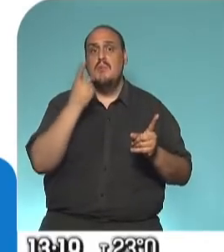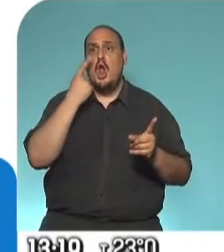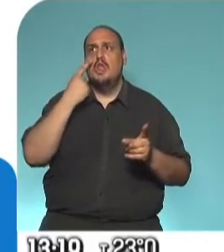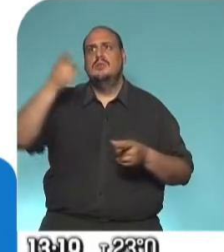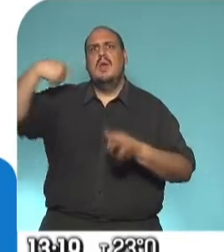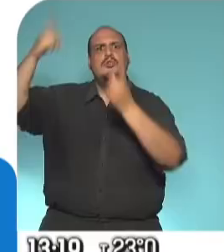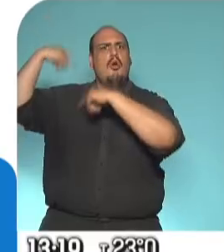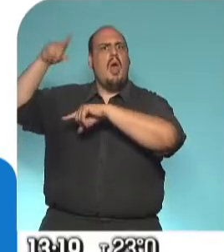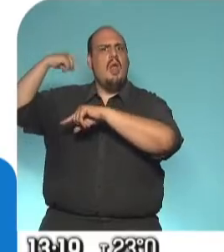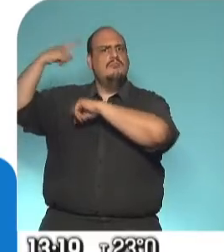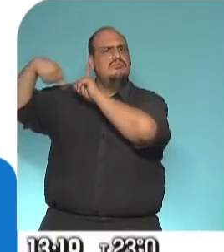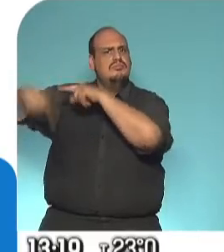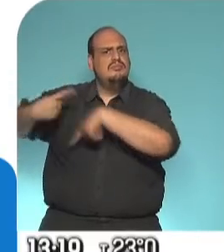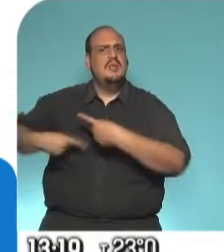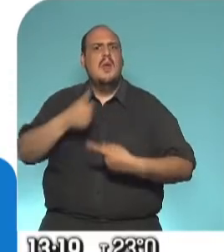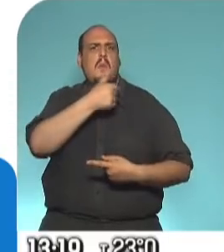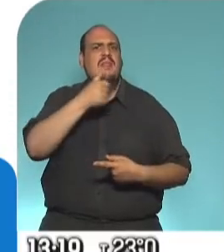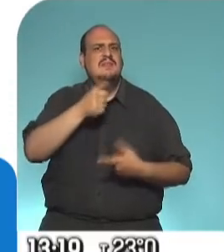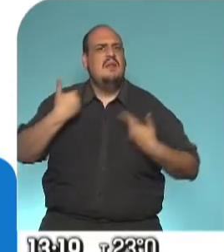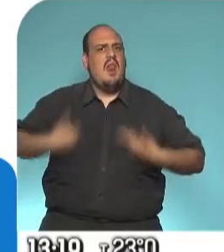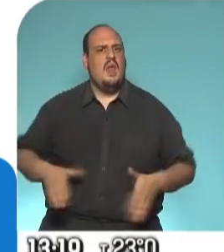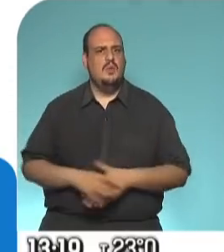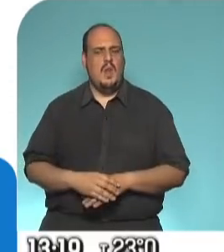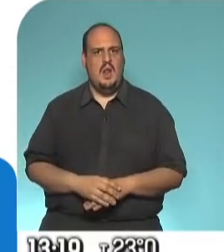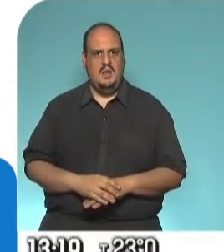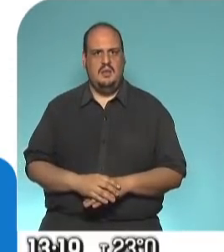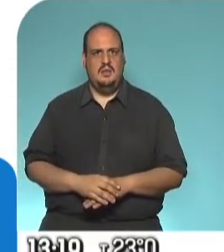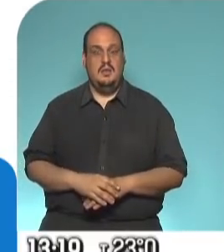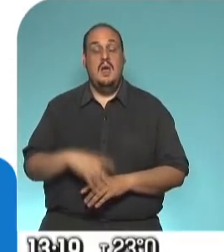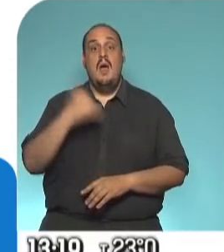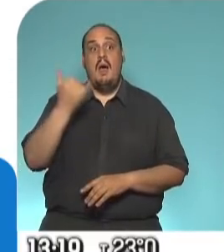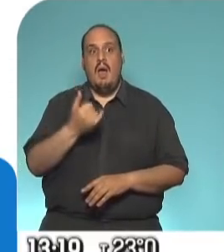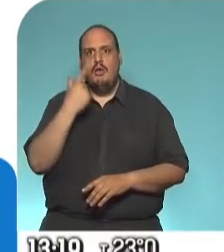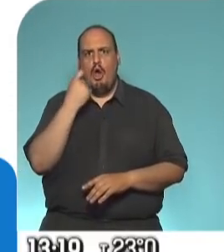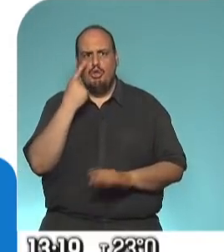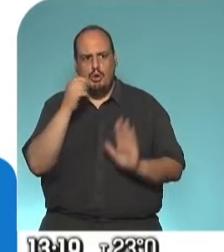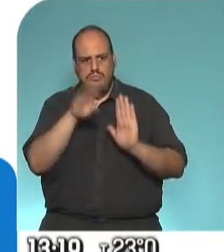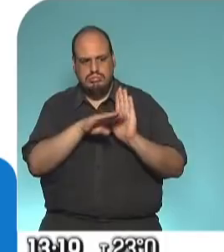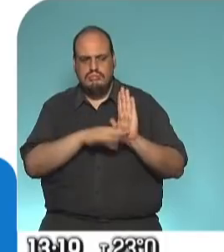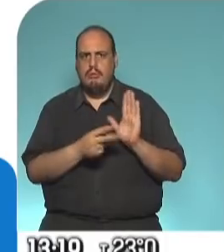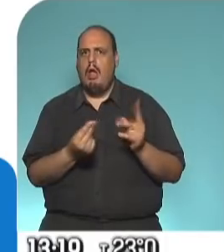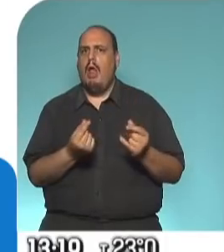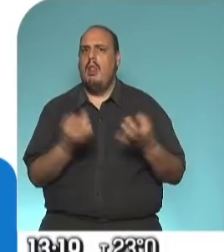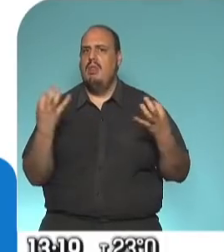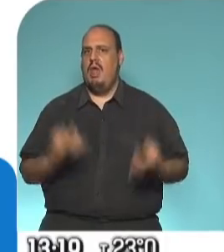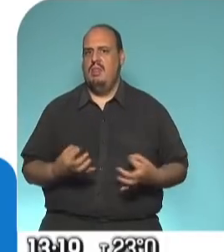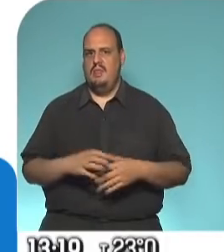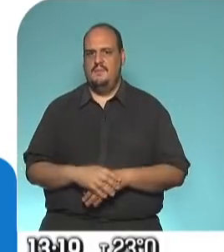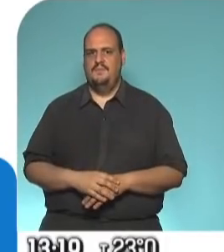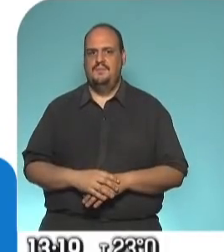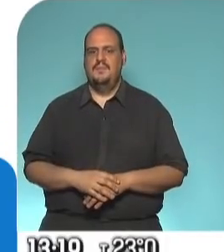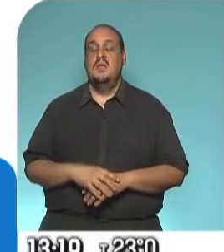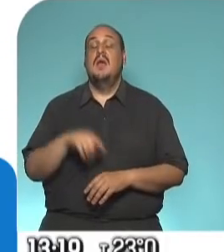ancestral de la medicina natural, con altos índices y estrictos controles de calidad. Vamos a aprovechar